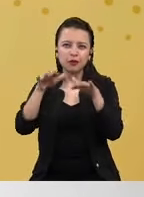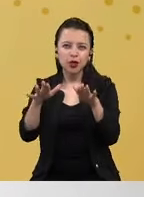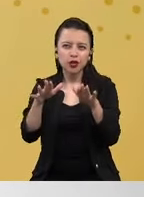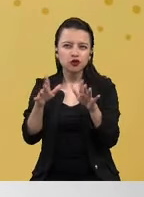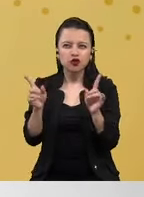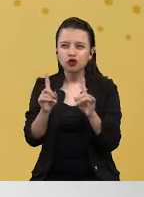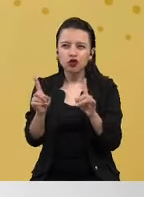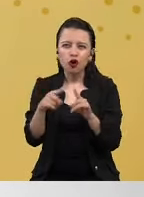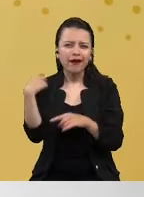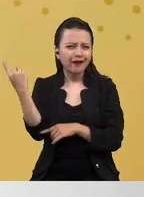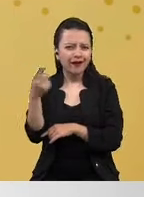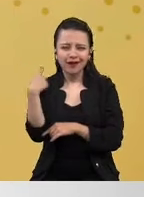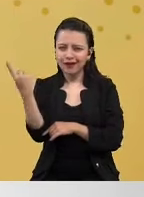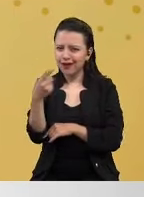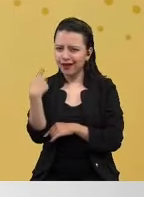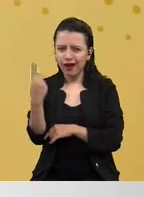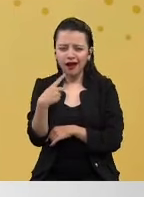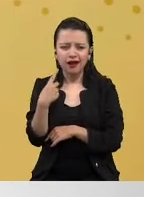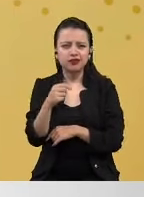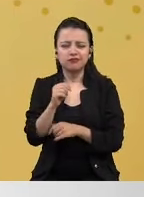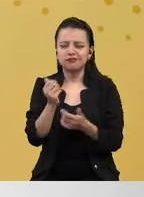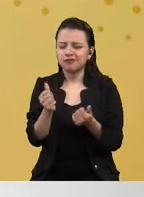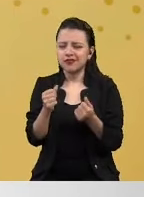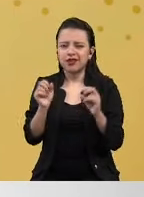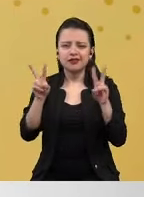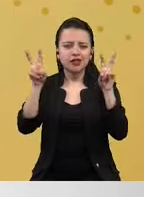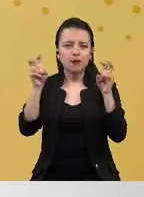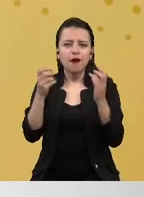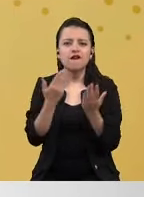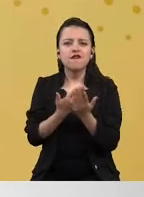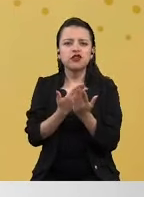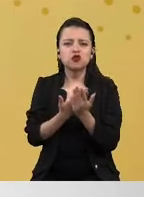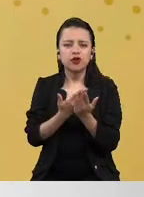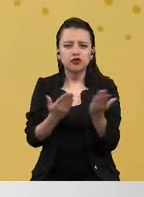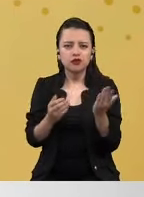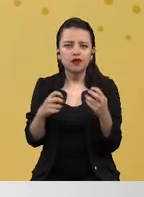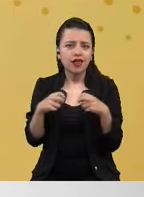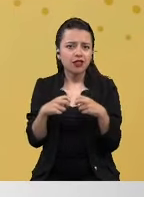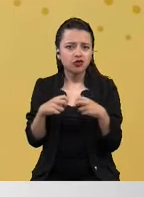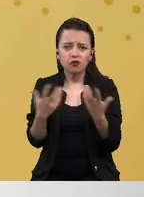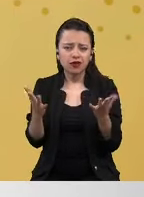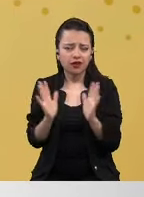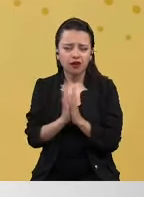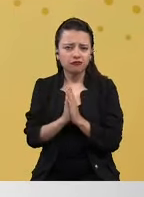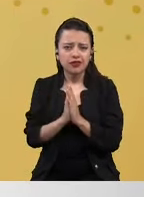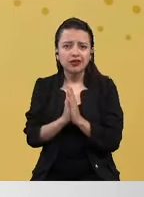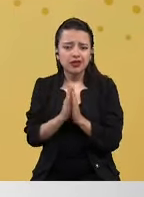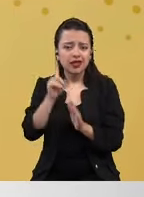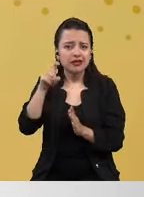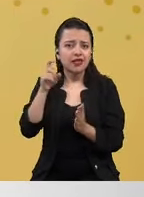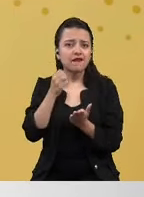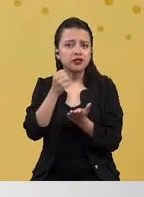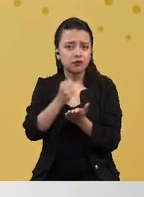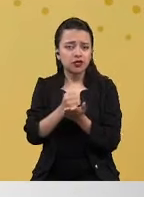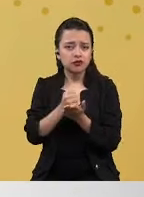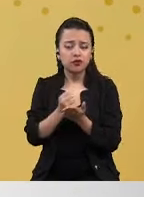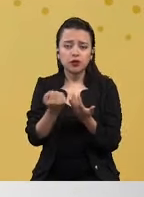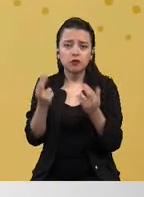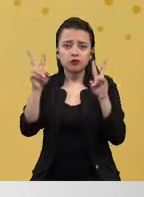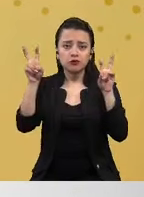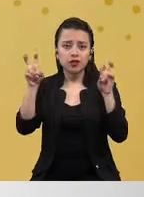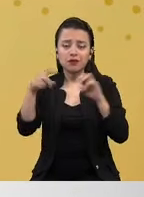sino es en general de la facturación electrónica y pues ese es un poco el tema que me habían propuesto para hablar y es